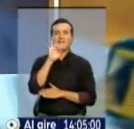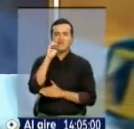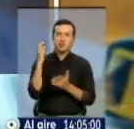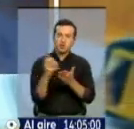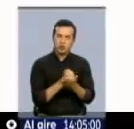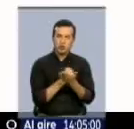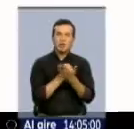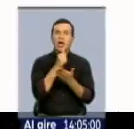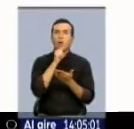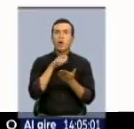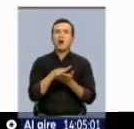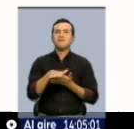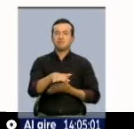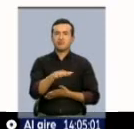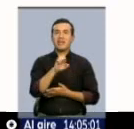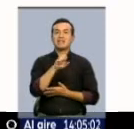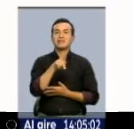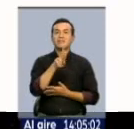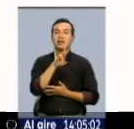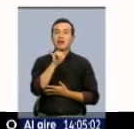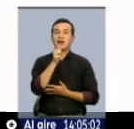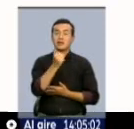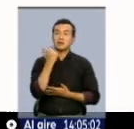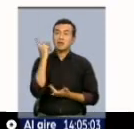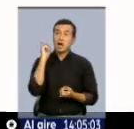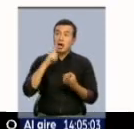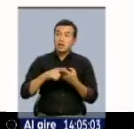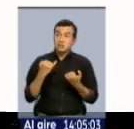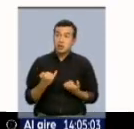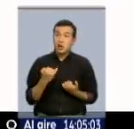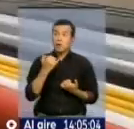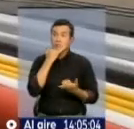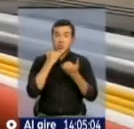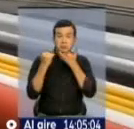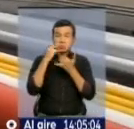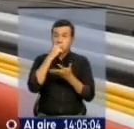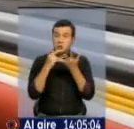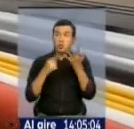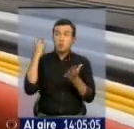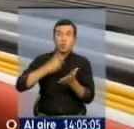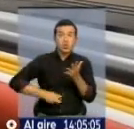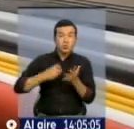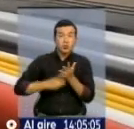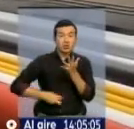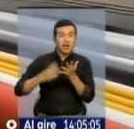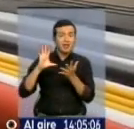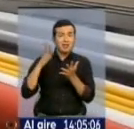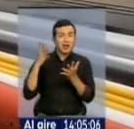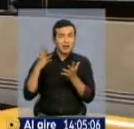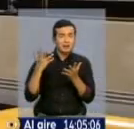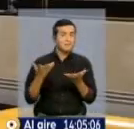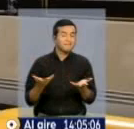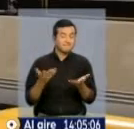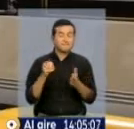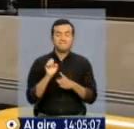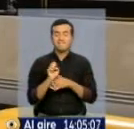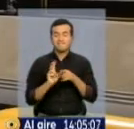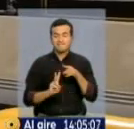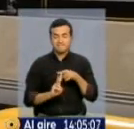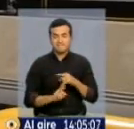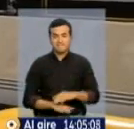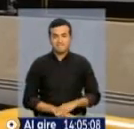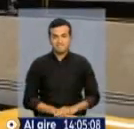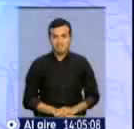La Esperanza. Proyectos en los que Odebrecht no ha resultado afectado pese a existir varias observaciones por los trabajos realizados. Carlos Flores, Ecuador